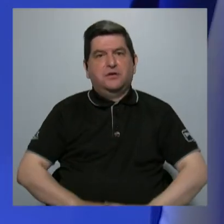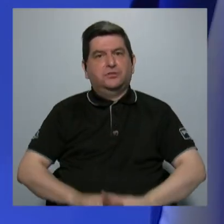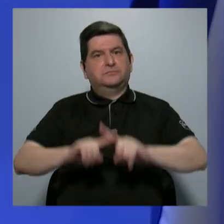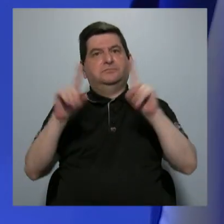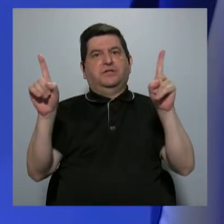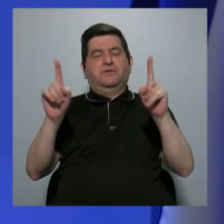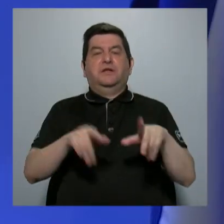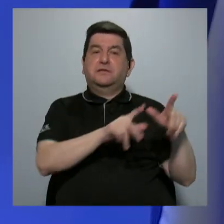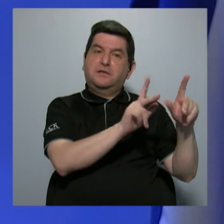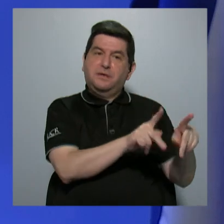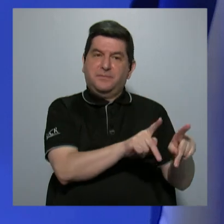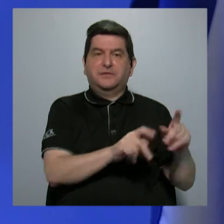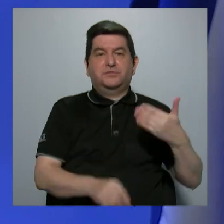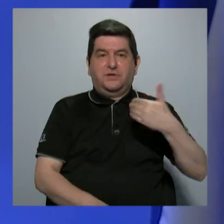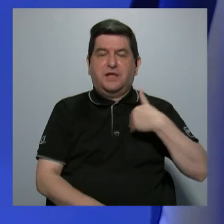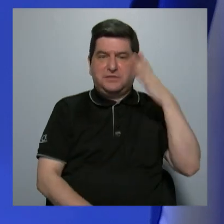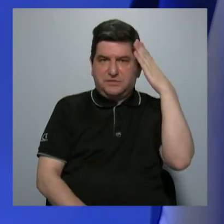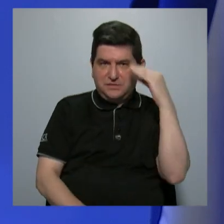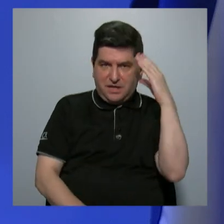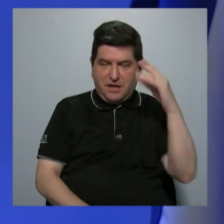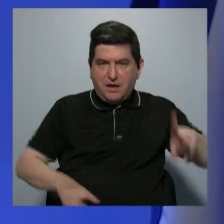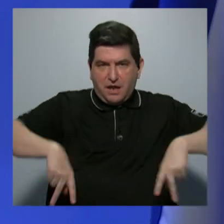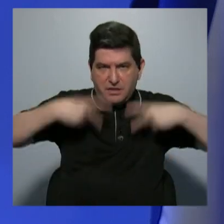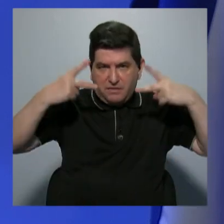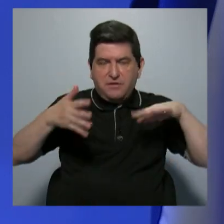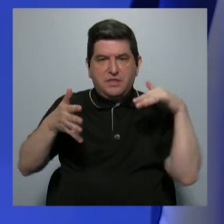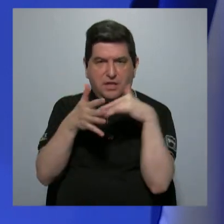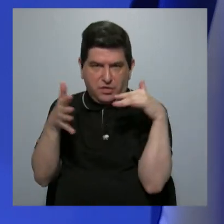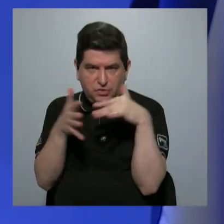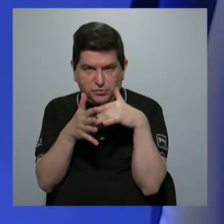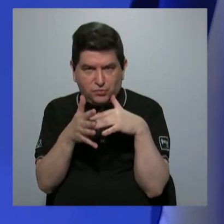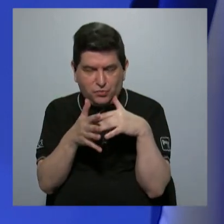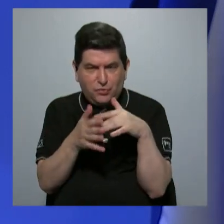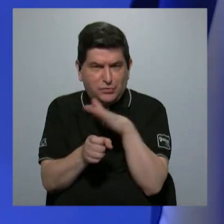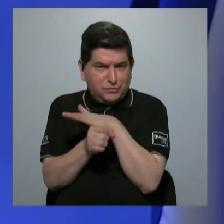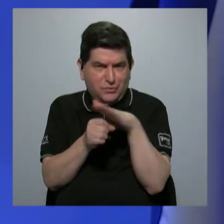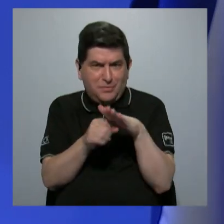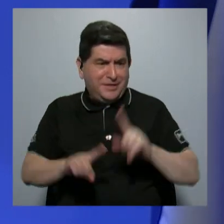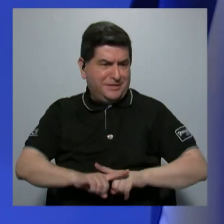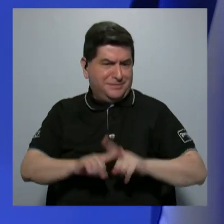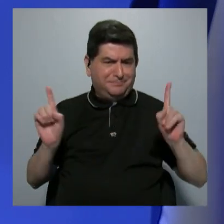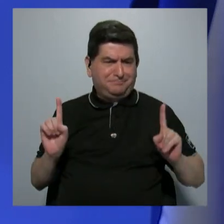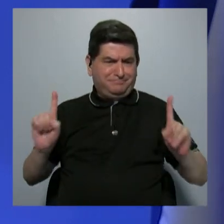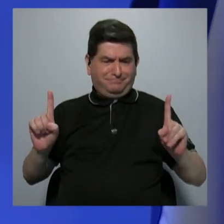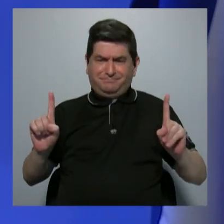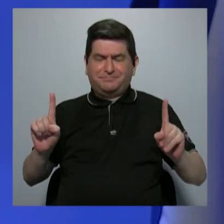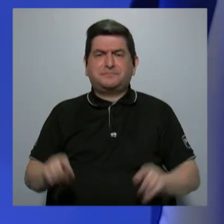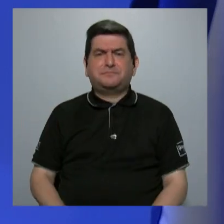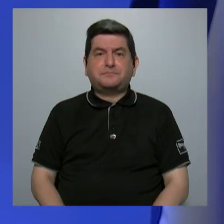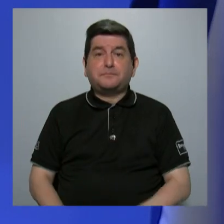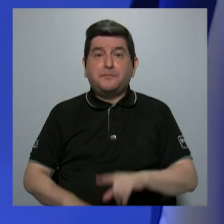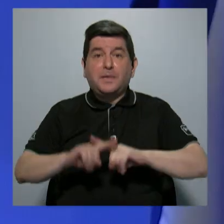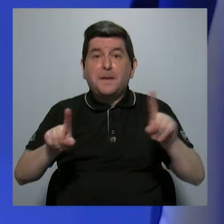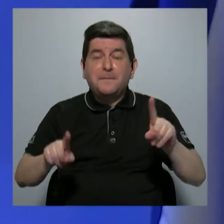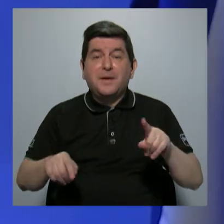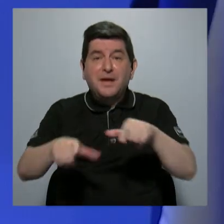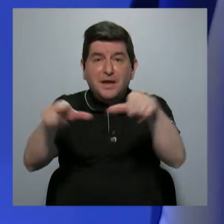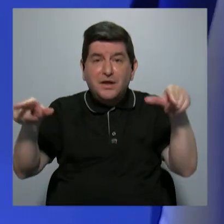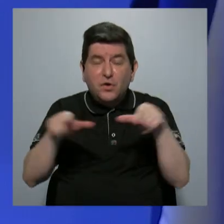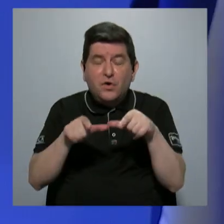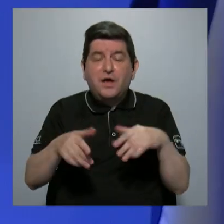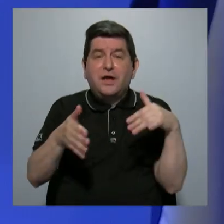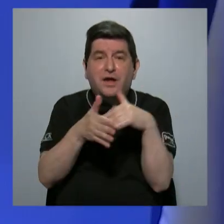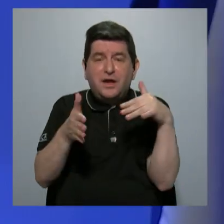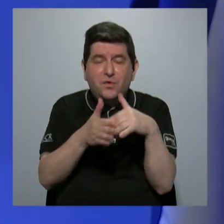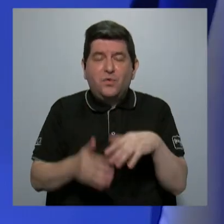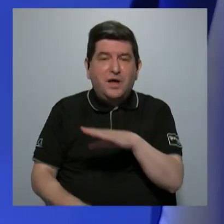diferenciados para personas que tienen experiencias de vida y estudio totalmente distintas y que están mediadas por el lugar donde estudian,